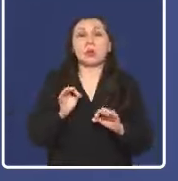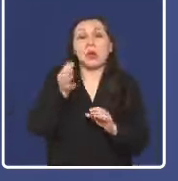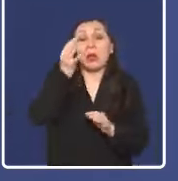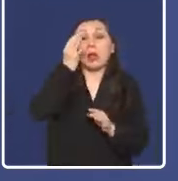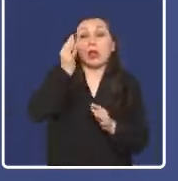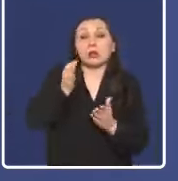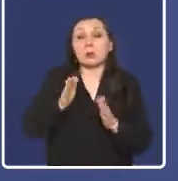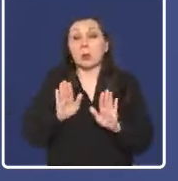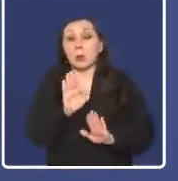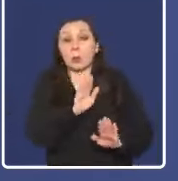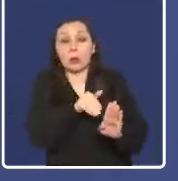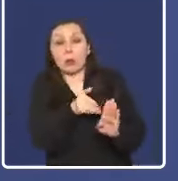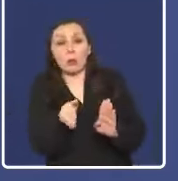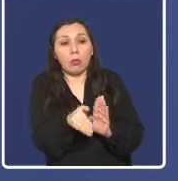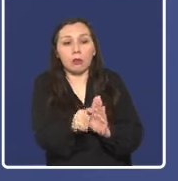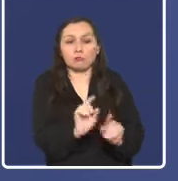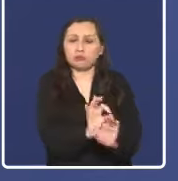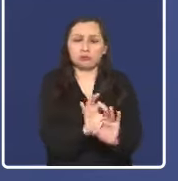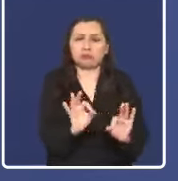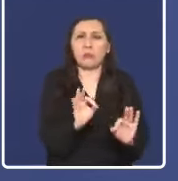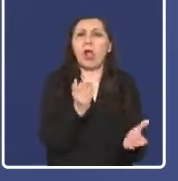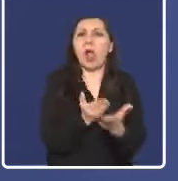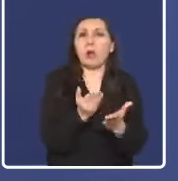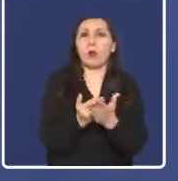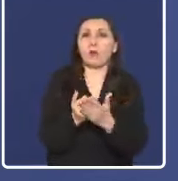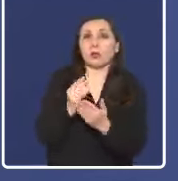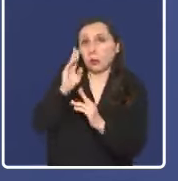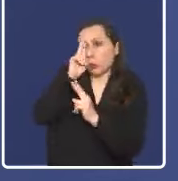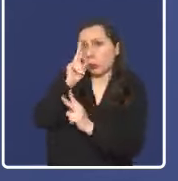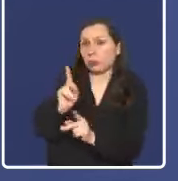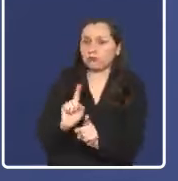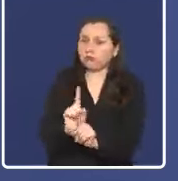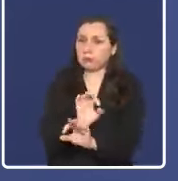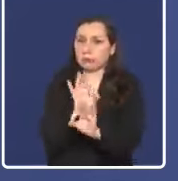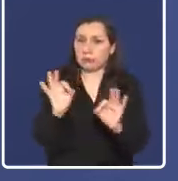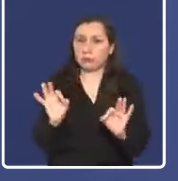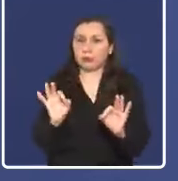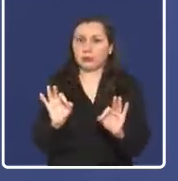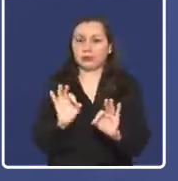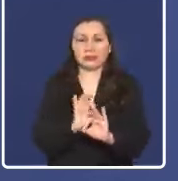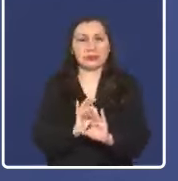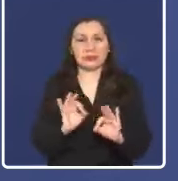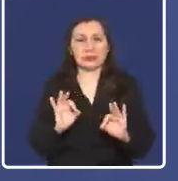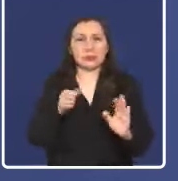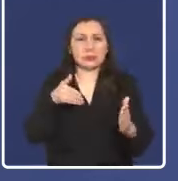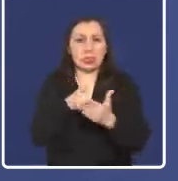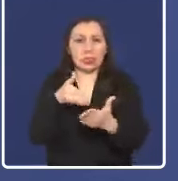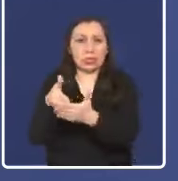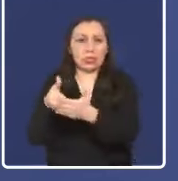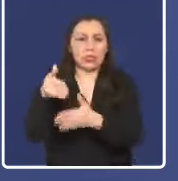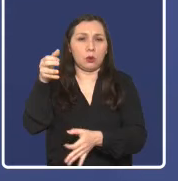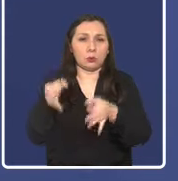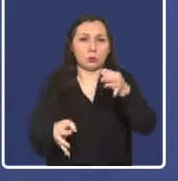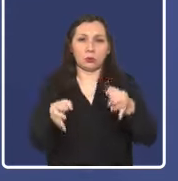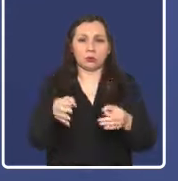excepción, sin ningún tipo de privilegio, que nada obstaculice la